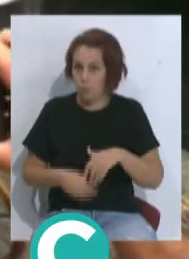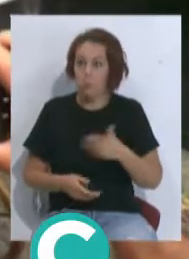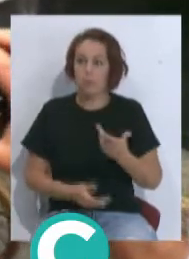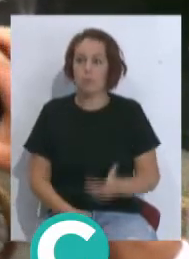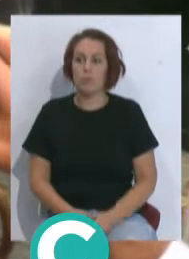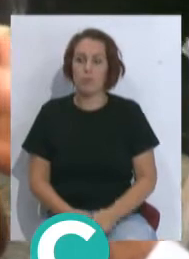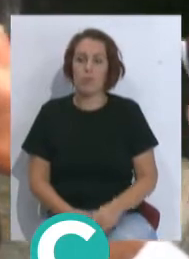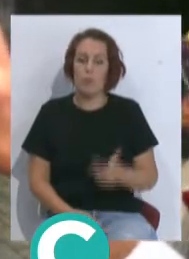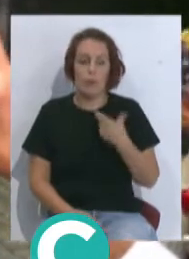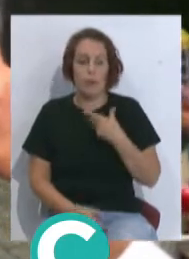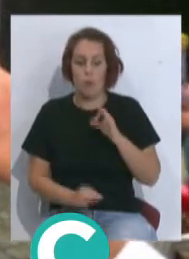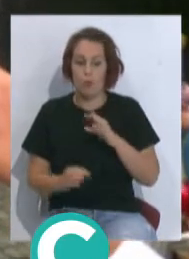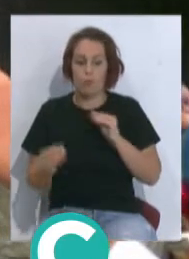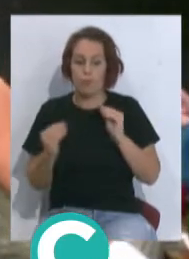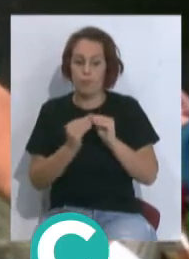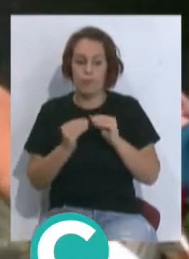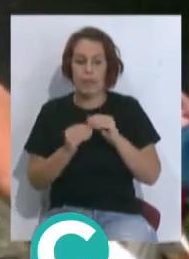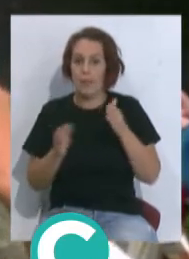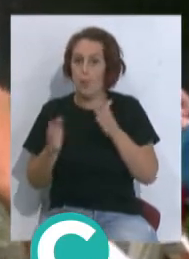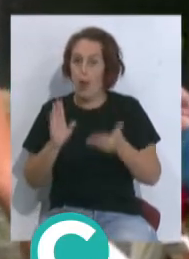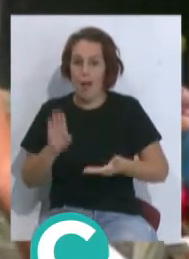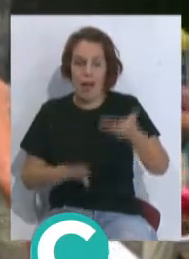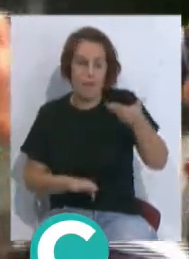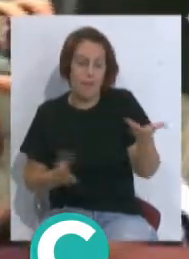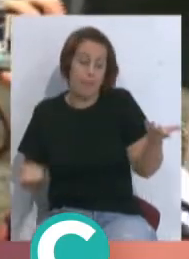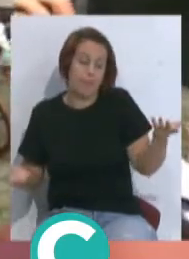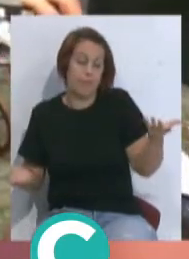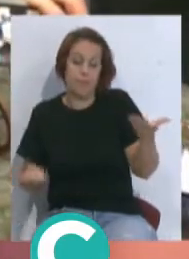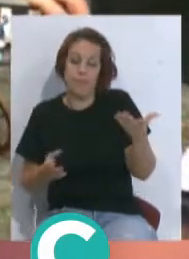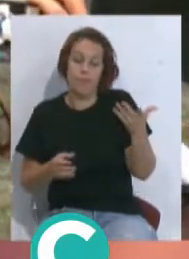que no, que coinciden con la temporada alta y que de no trabajo, pueden hacer claro, nada.